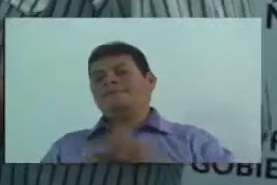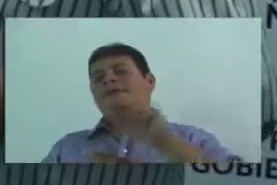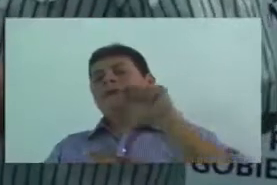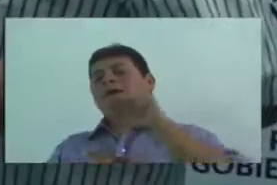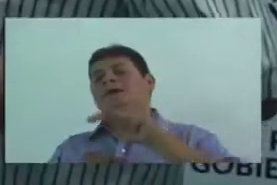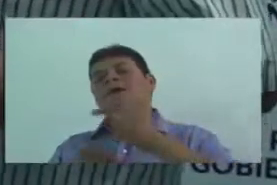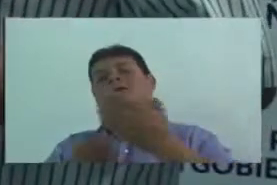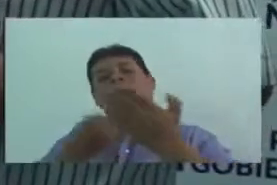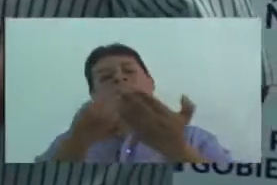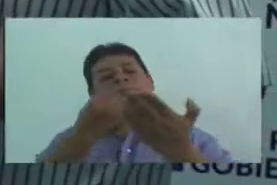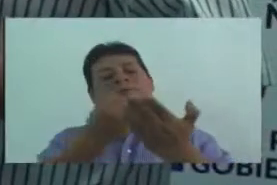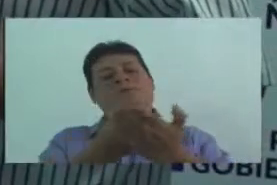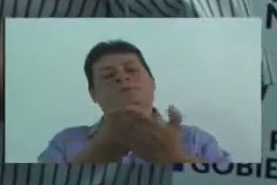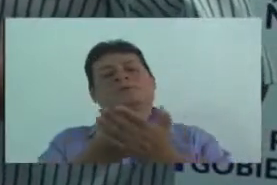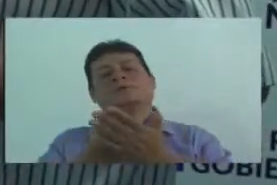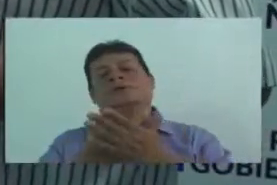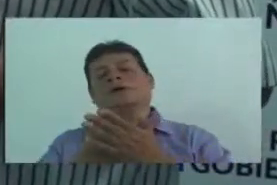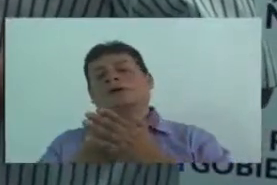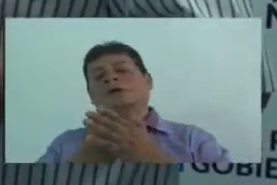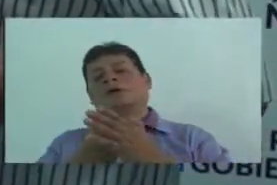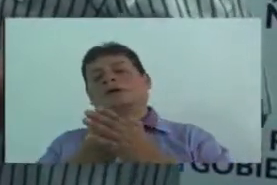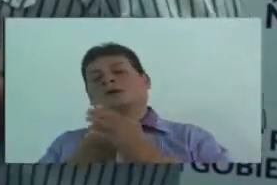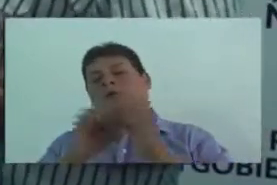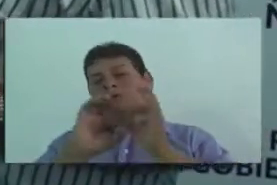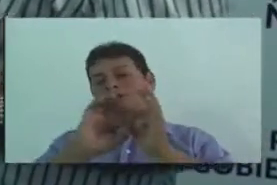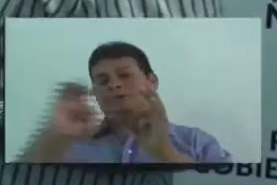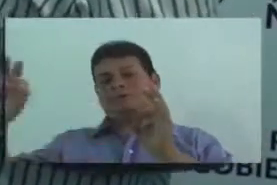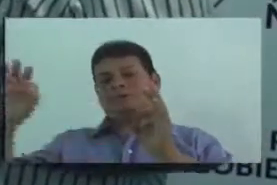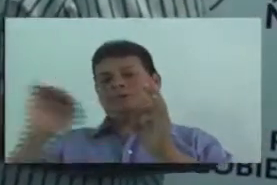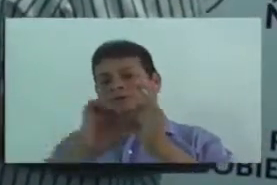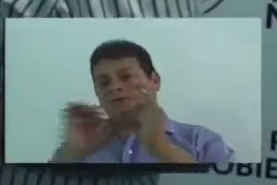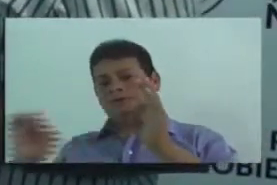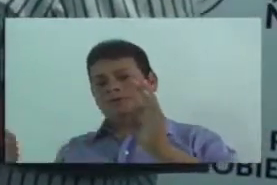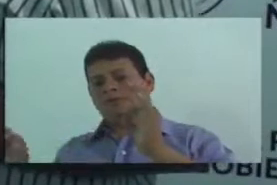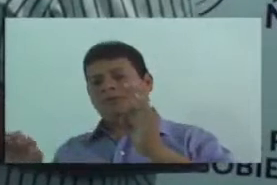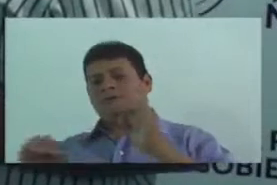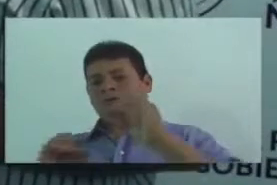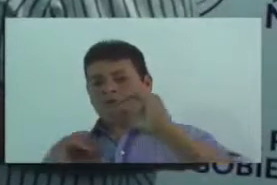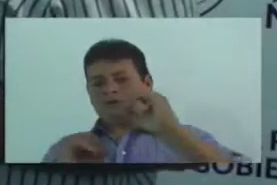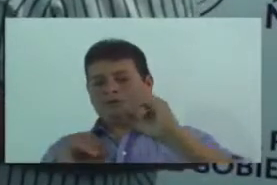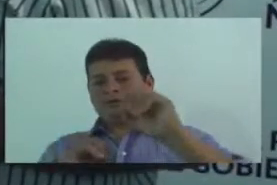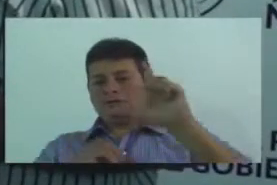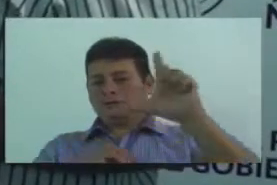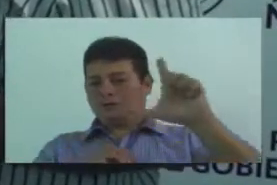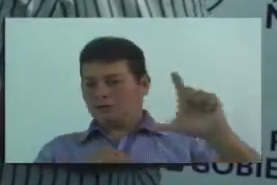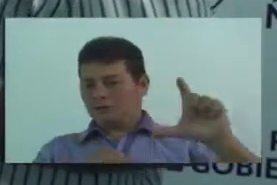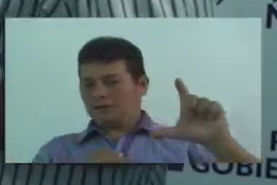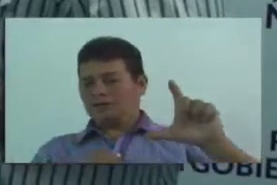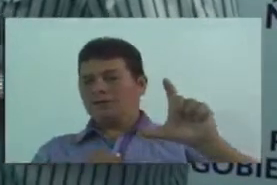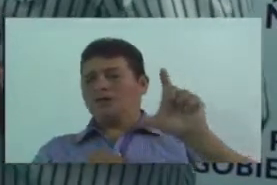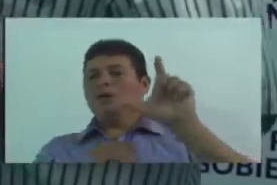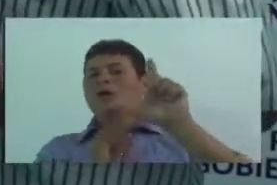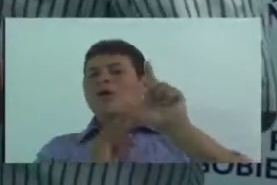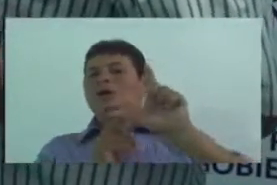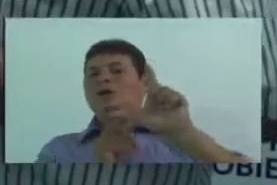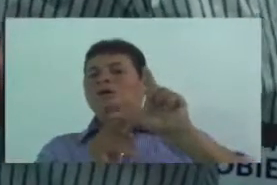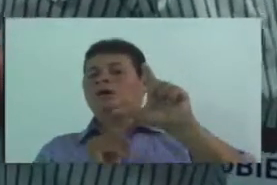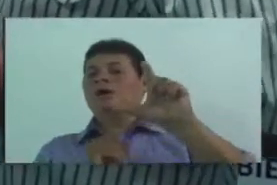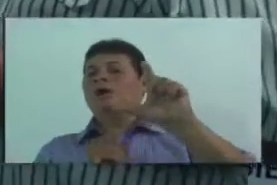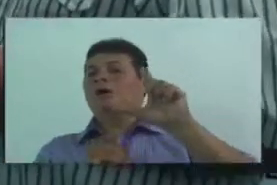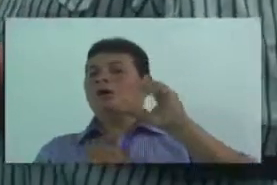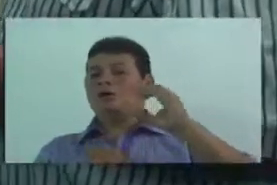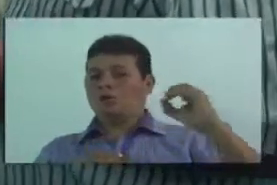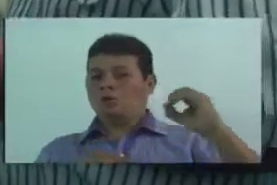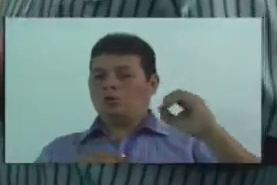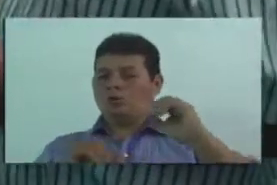este caso está representado por el punto O, lo llamamos vértice. Esta abertura que se forma a esto lo llamamos